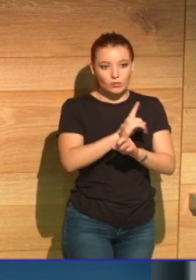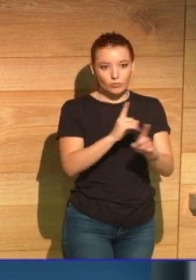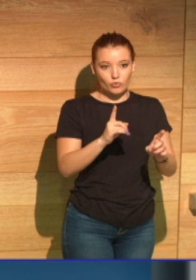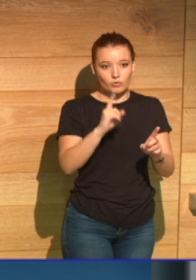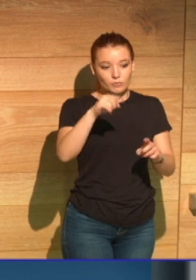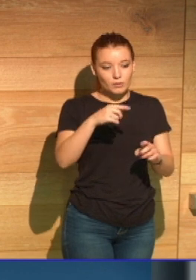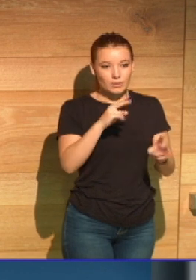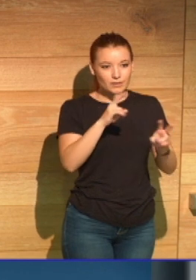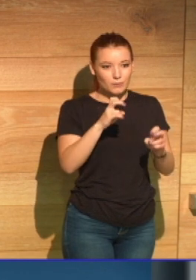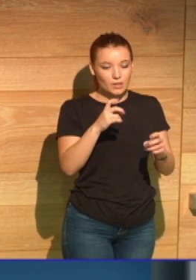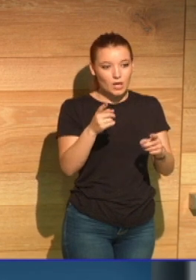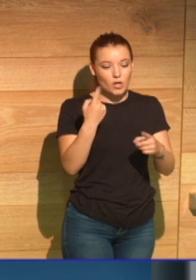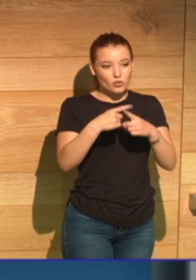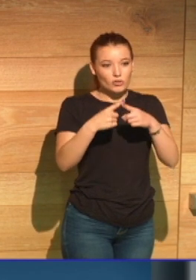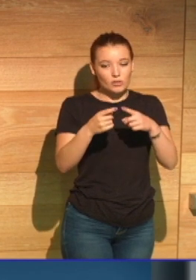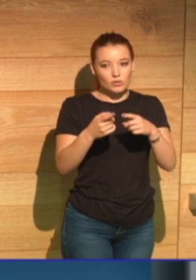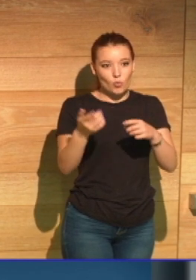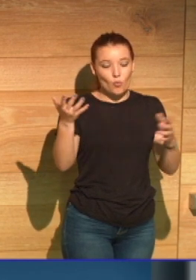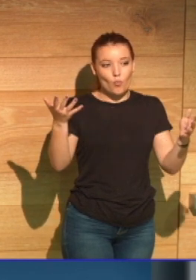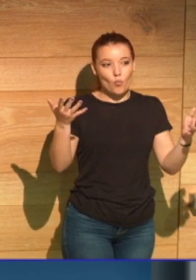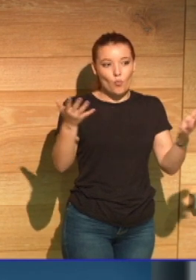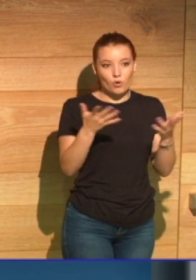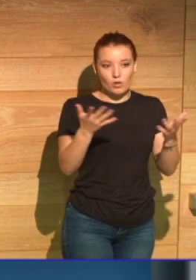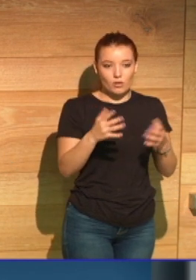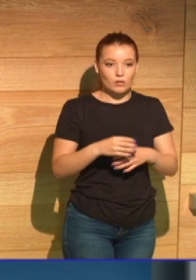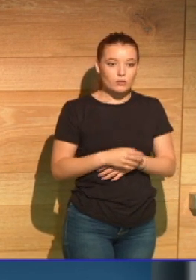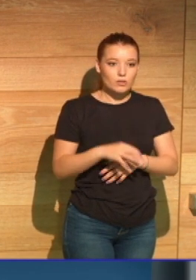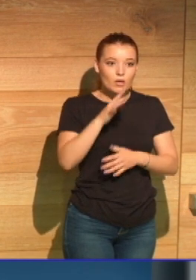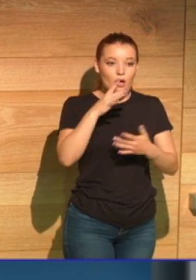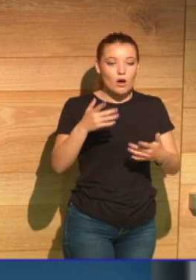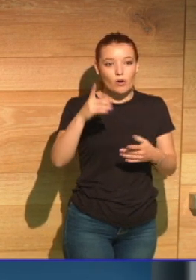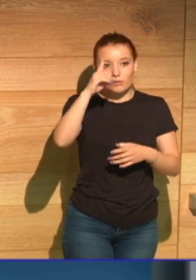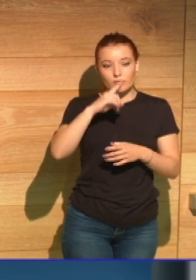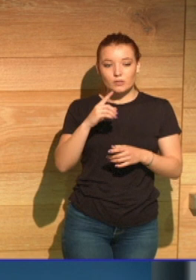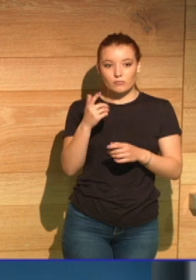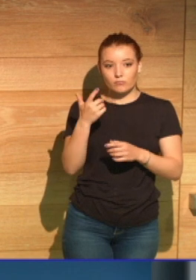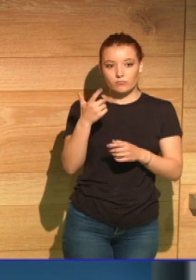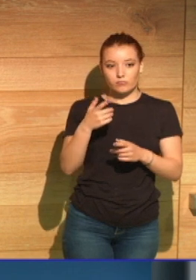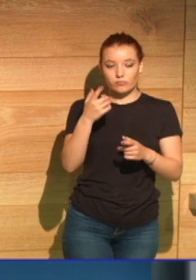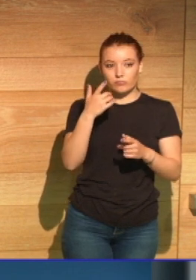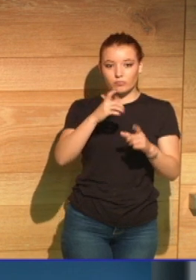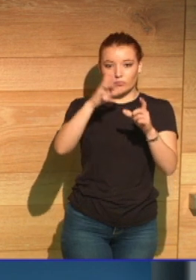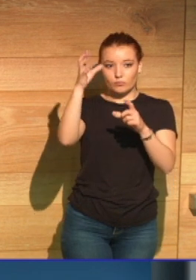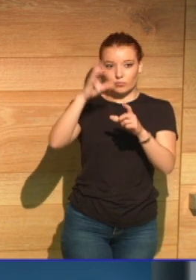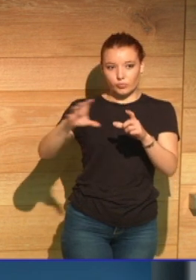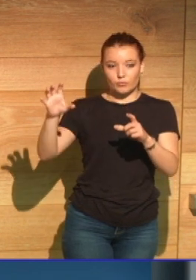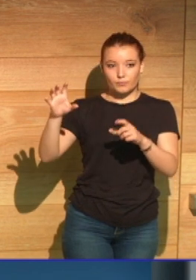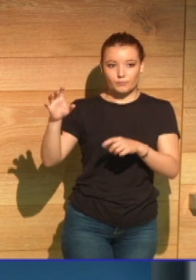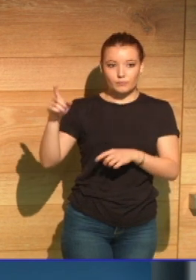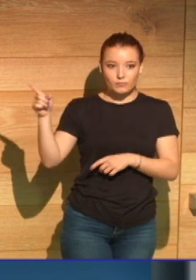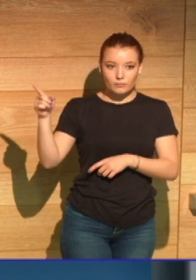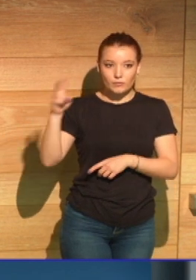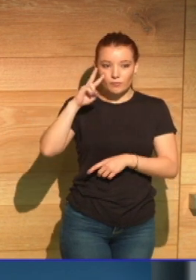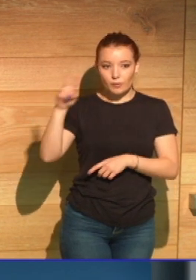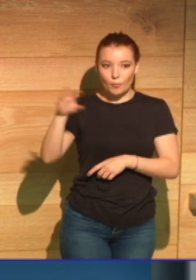urgentes en cuanto a la pandemia. Les dejo unas imágenes de este espacio limítrofe de Materia, donde